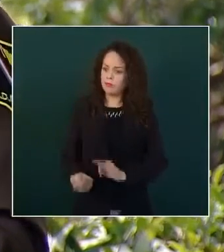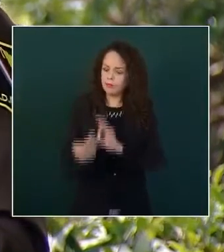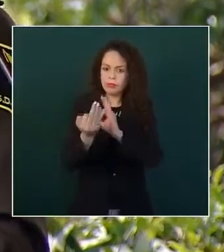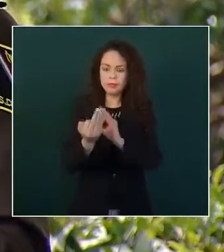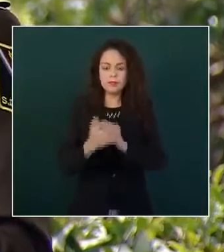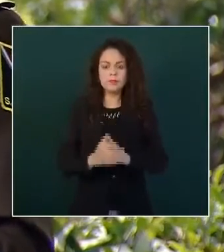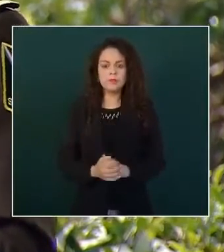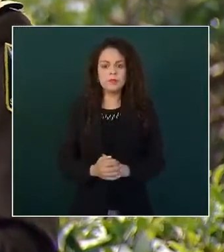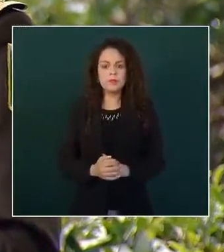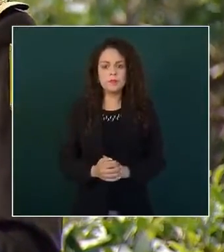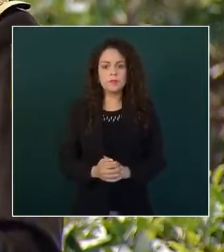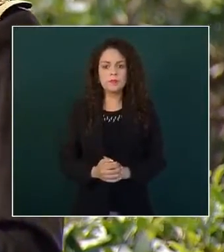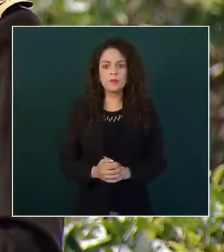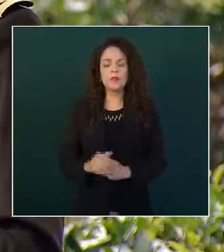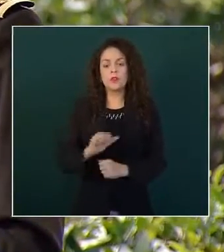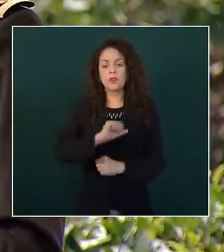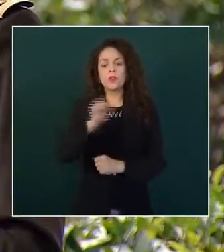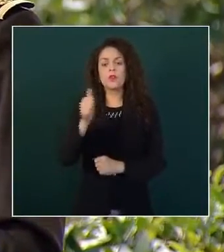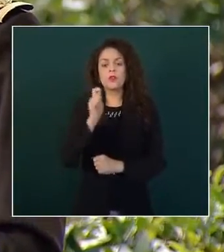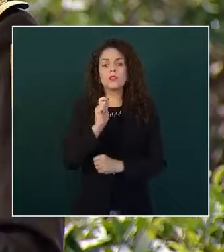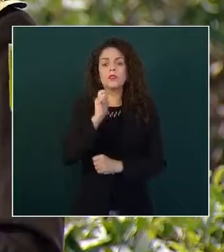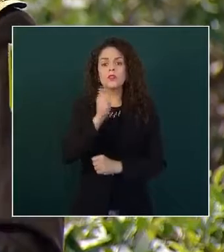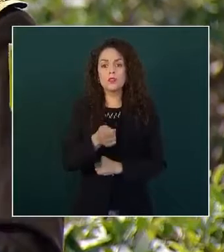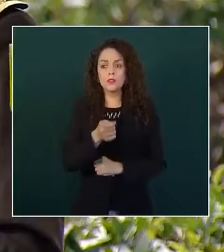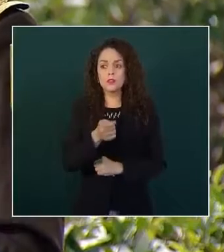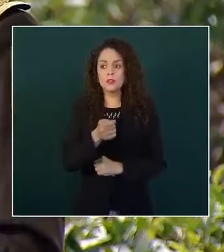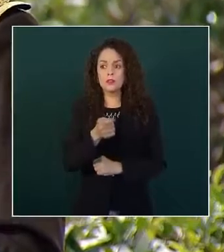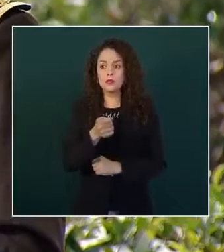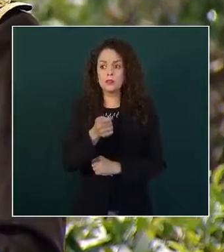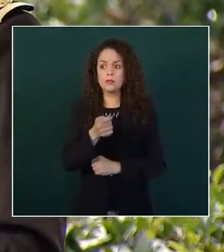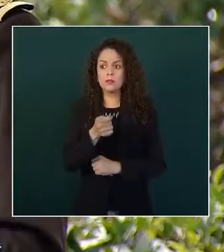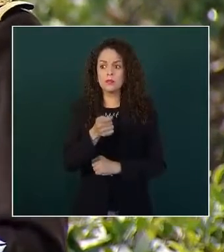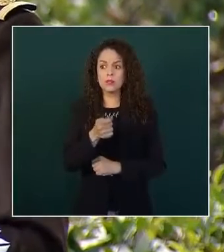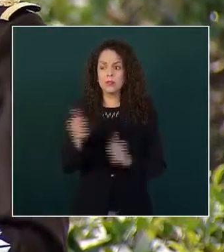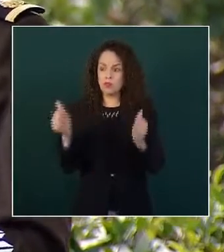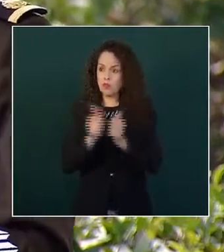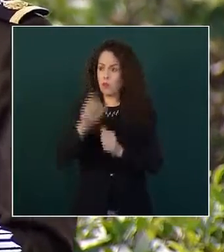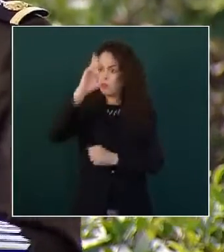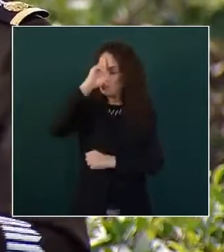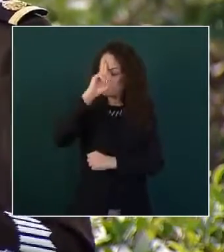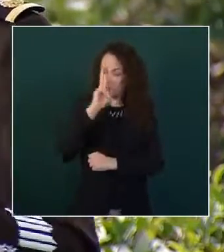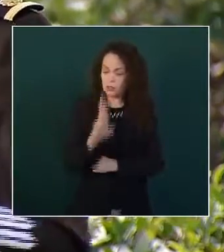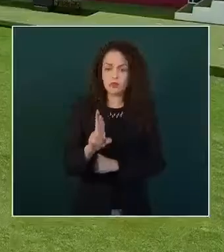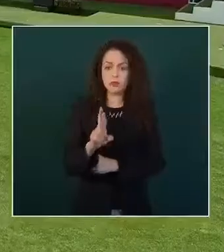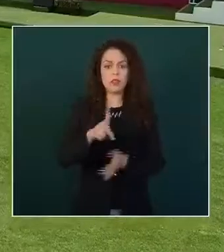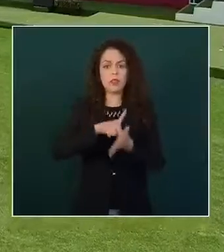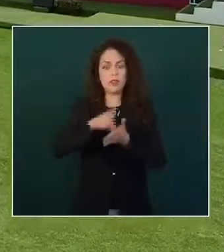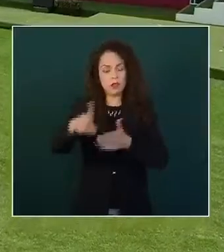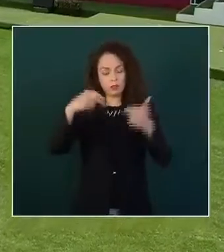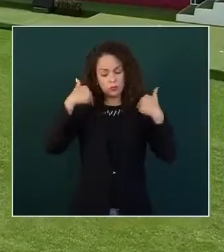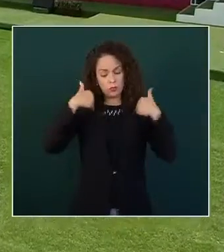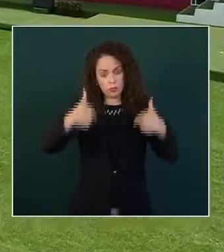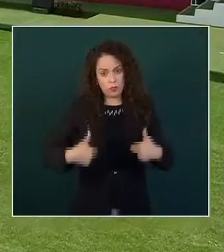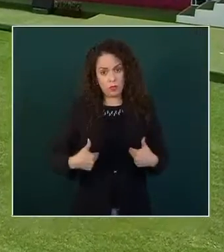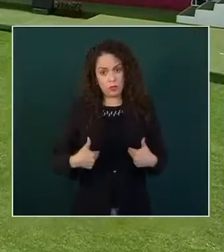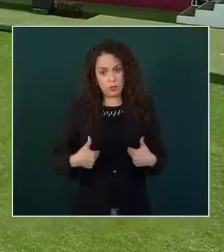las operaciones y al irrestricto respeto de los derechos